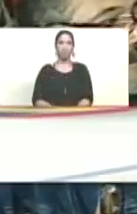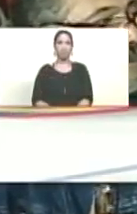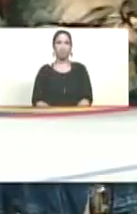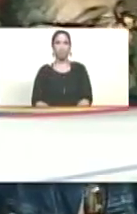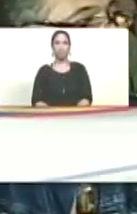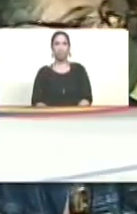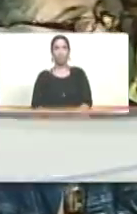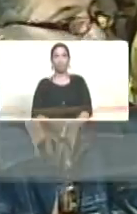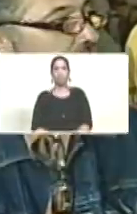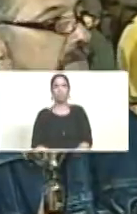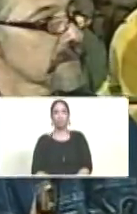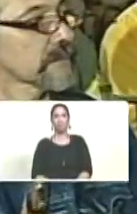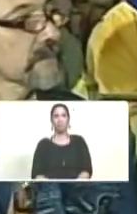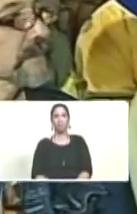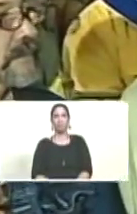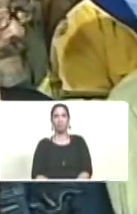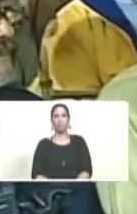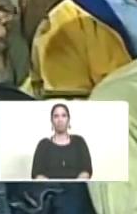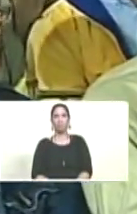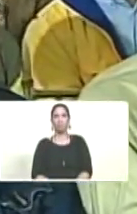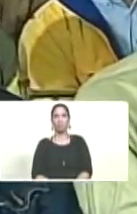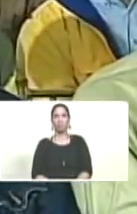Nieve.